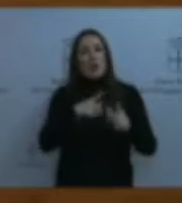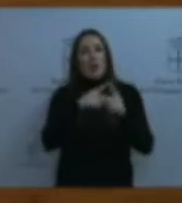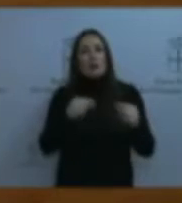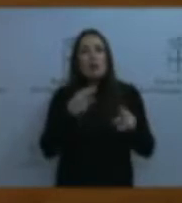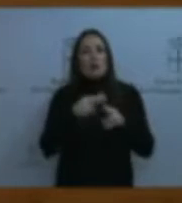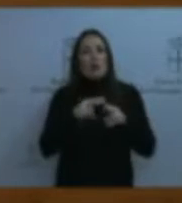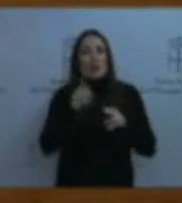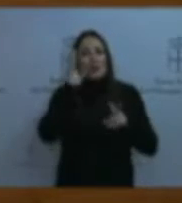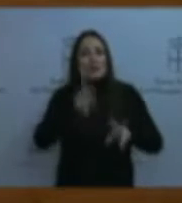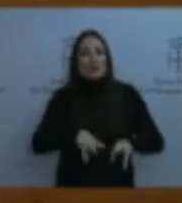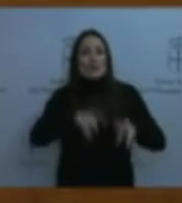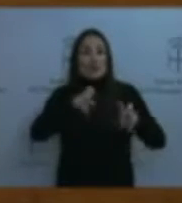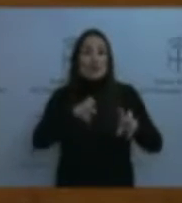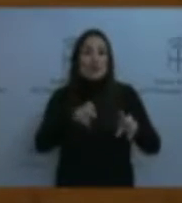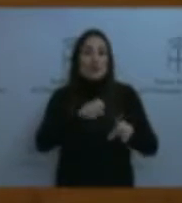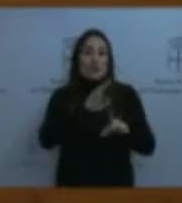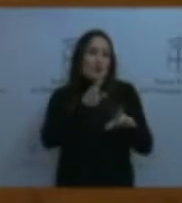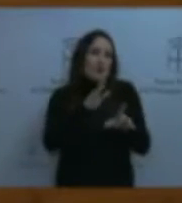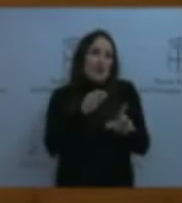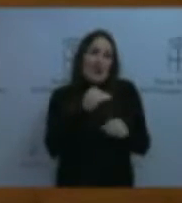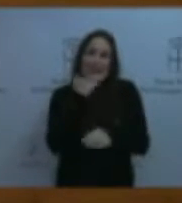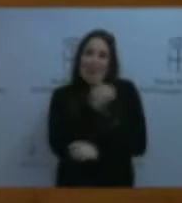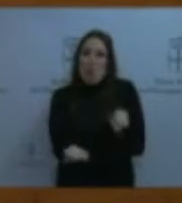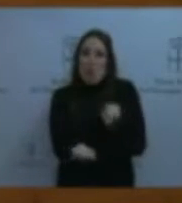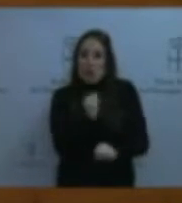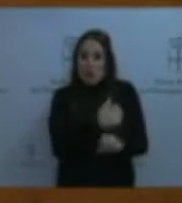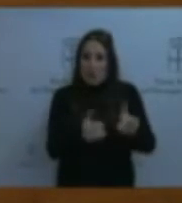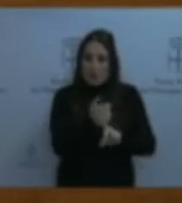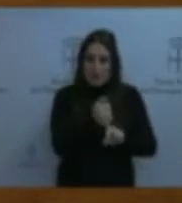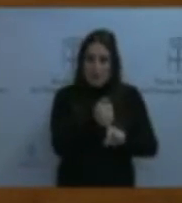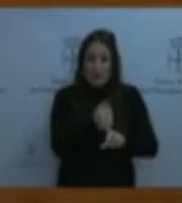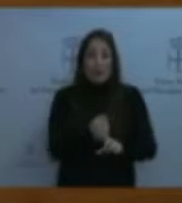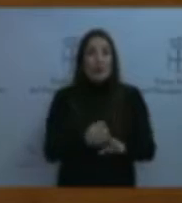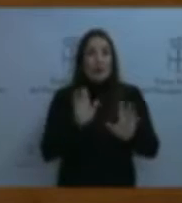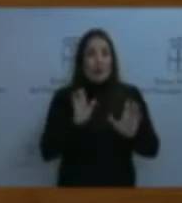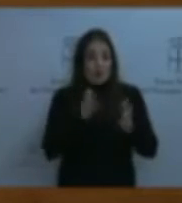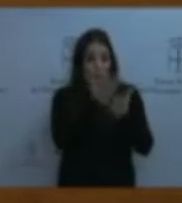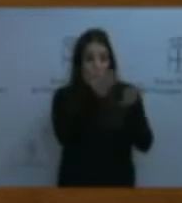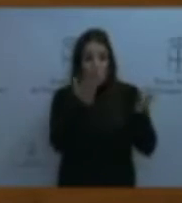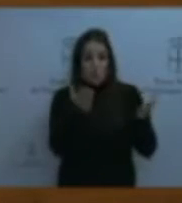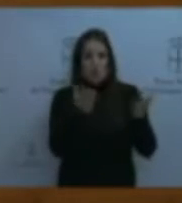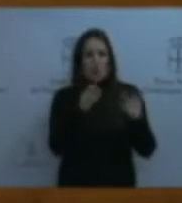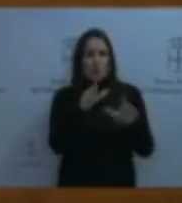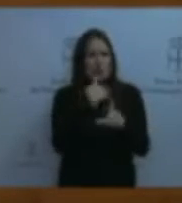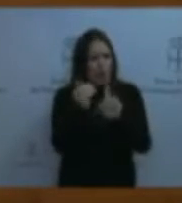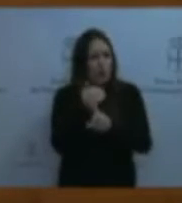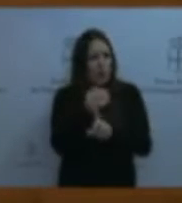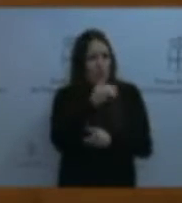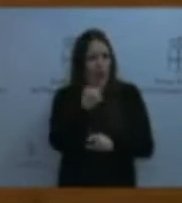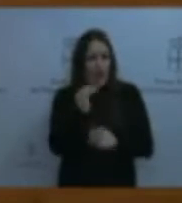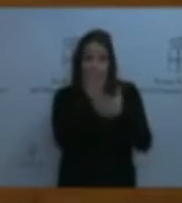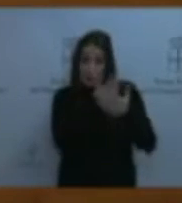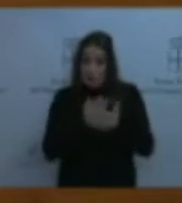de emprendimiento es algo así como buscar una aguja en un pajar. Pero miren, hay soluciones, hay